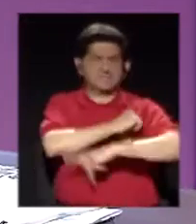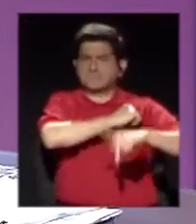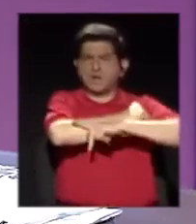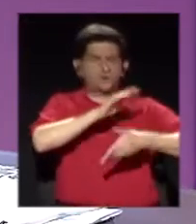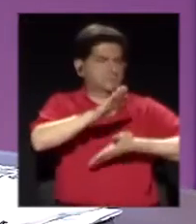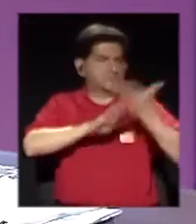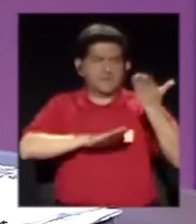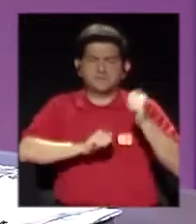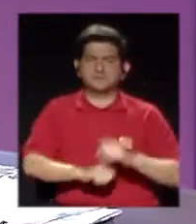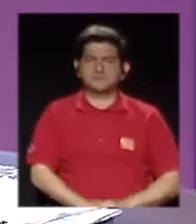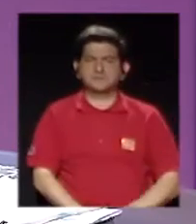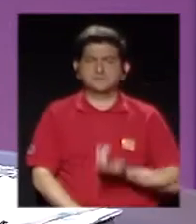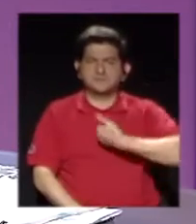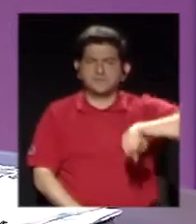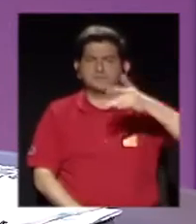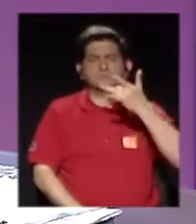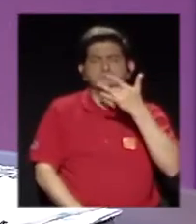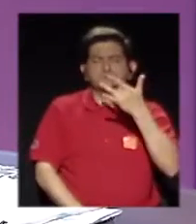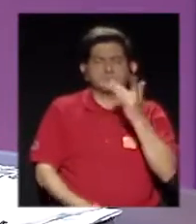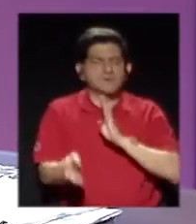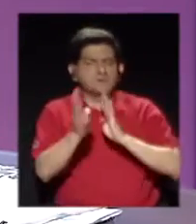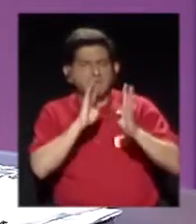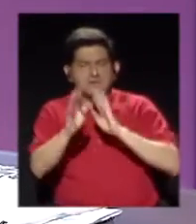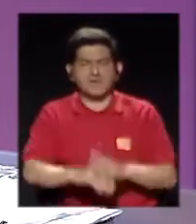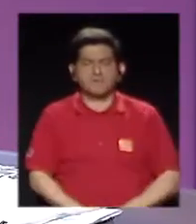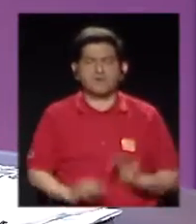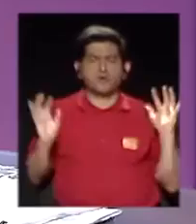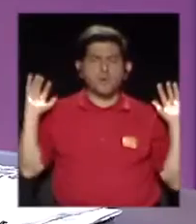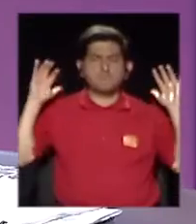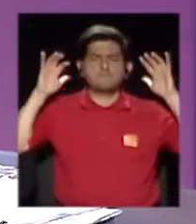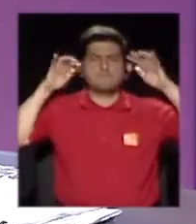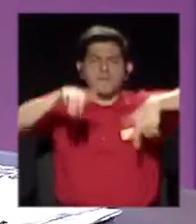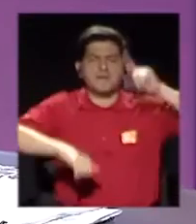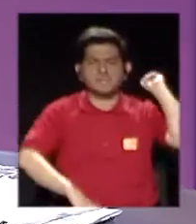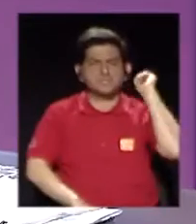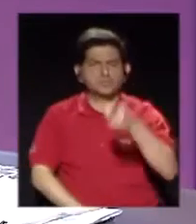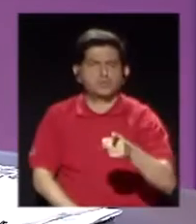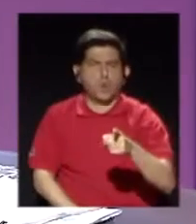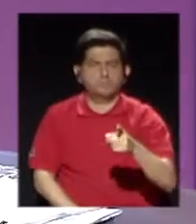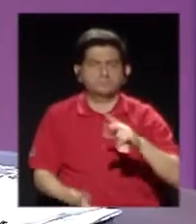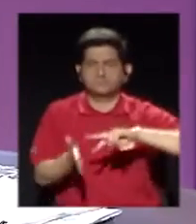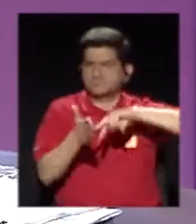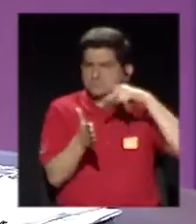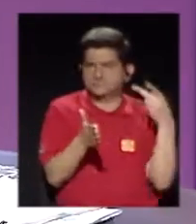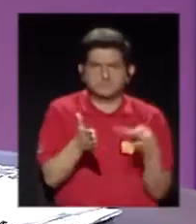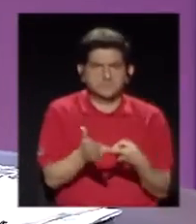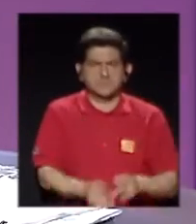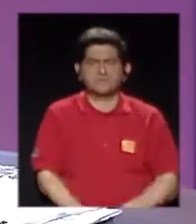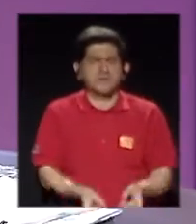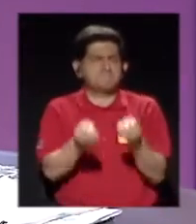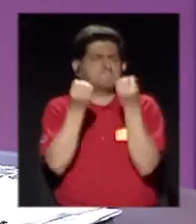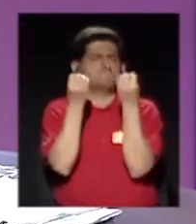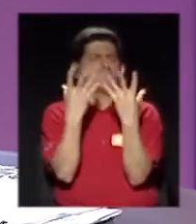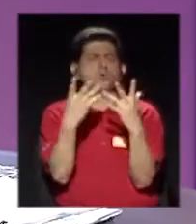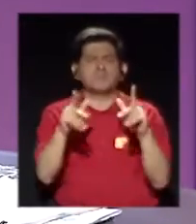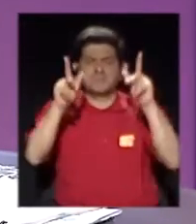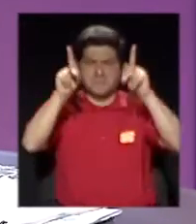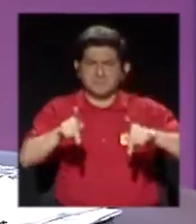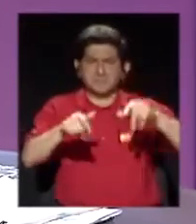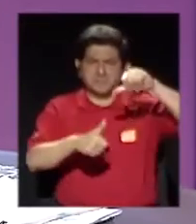nosotros preferimos hablar de migración forzada en el sentido de que hay una gran cantidad de